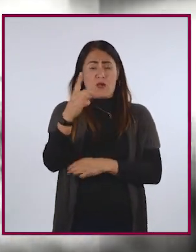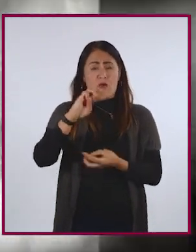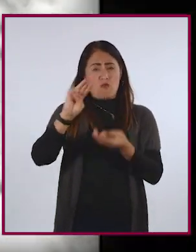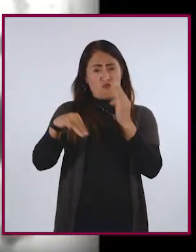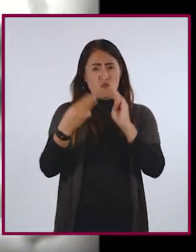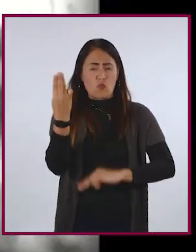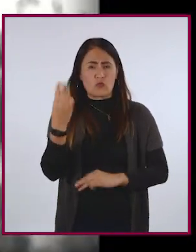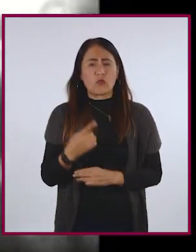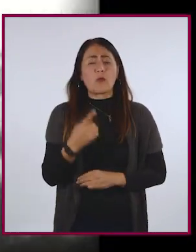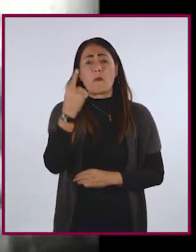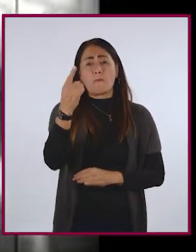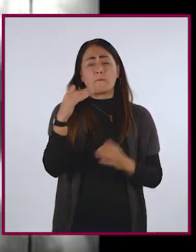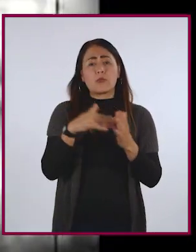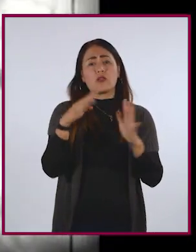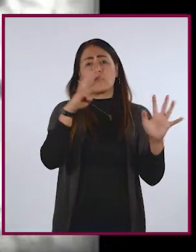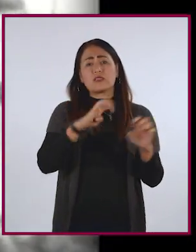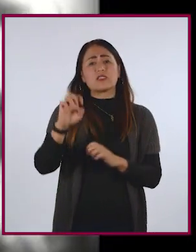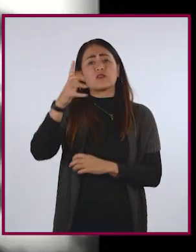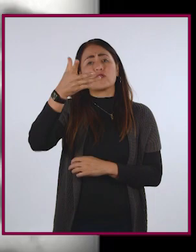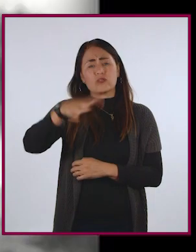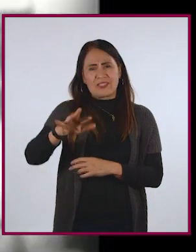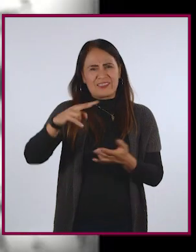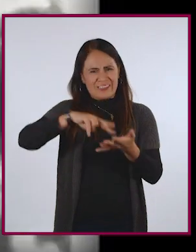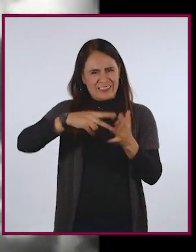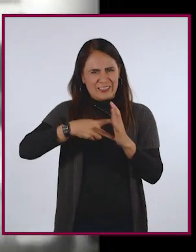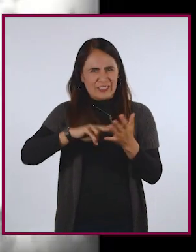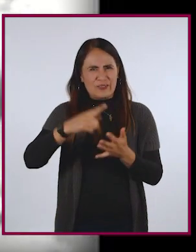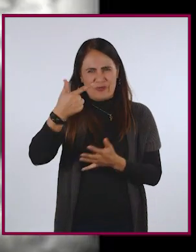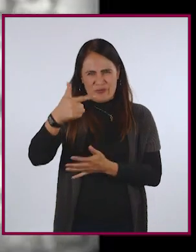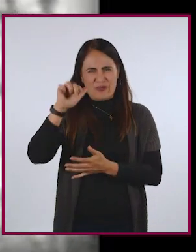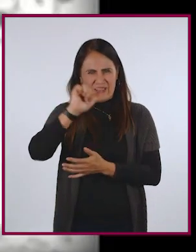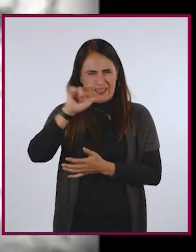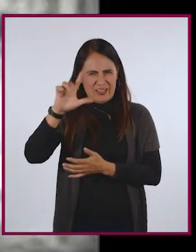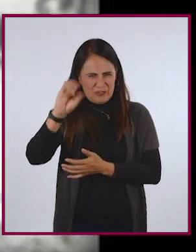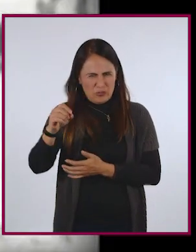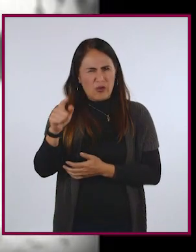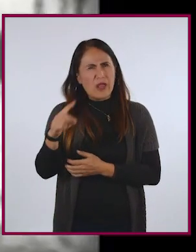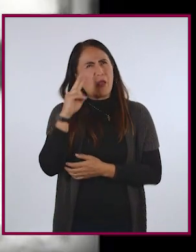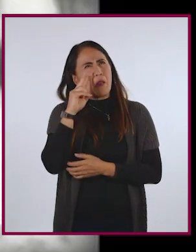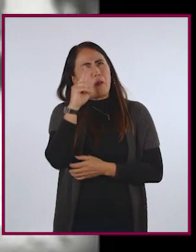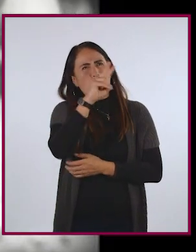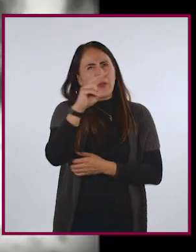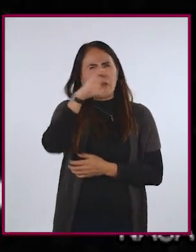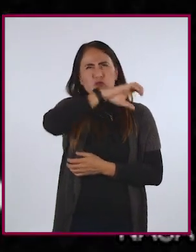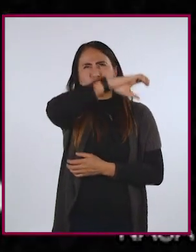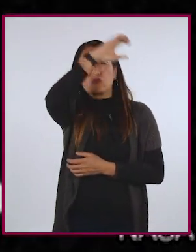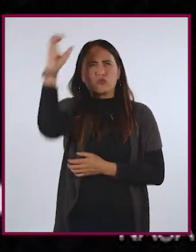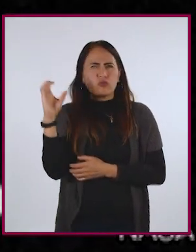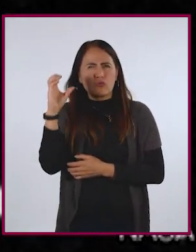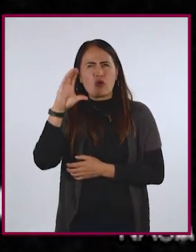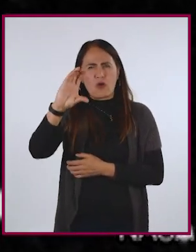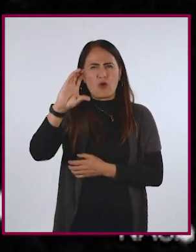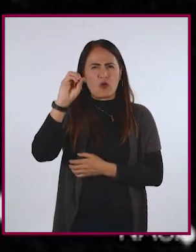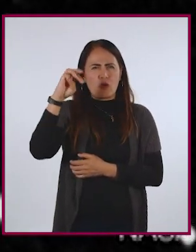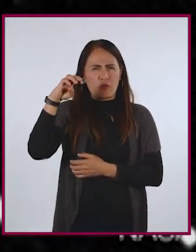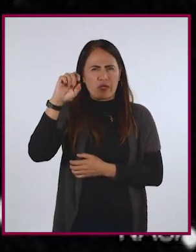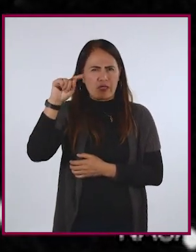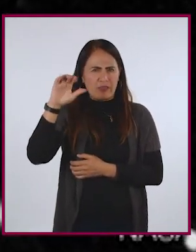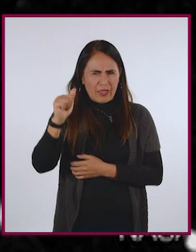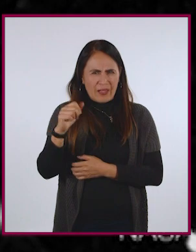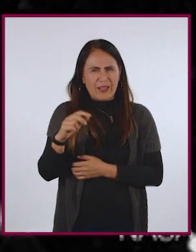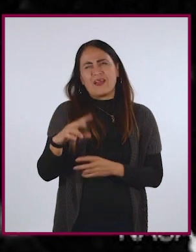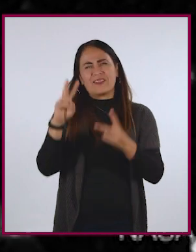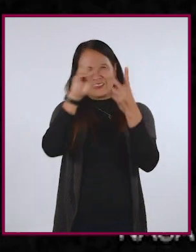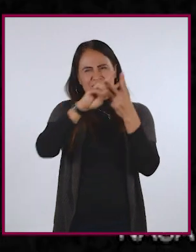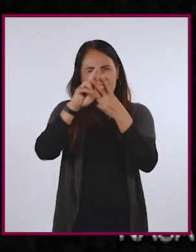mundo. En 1910, el ingeniero Gallo tuvo oportunidad de observar al cometa Halley,